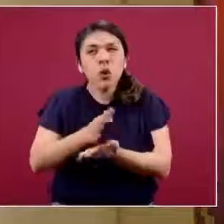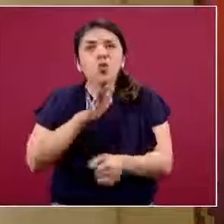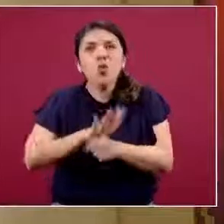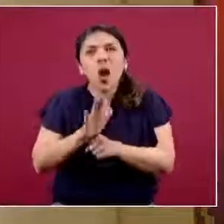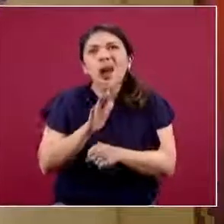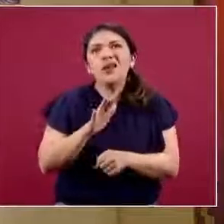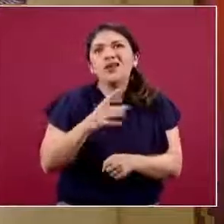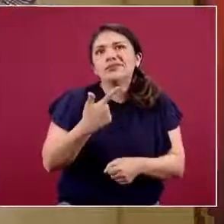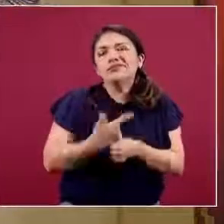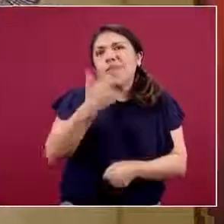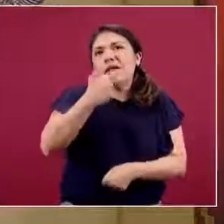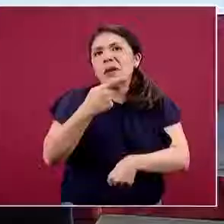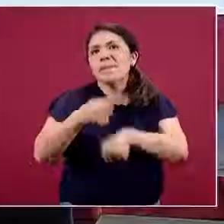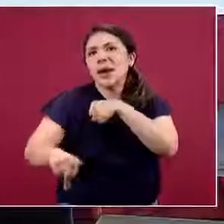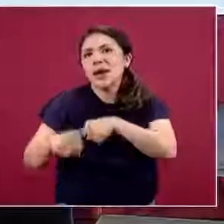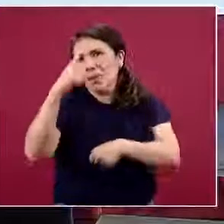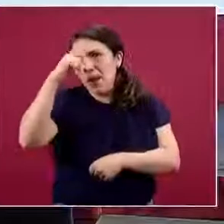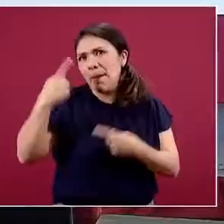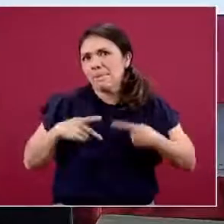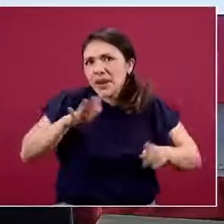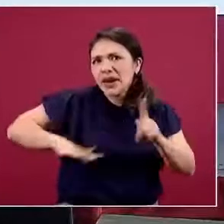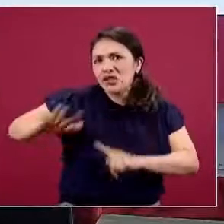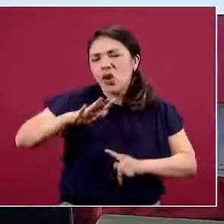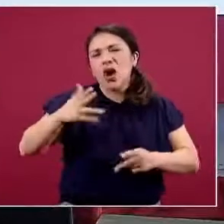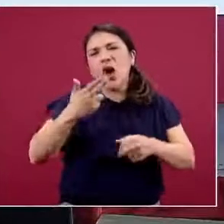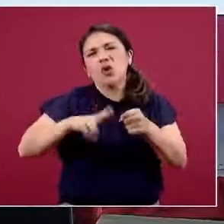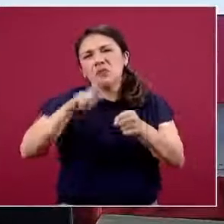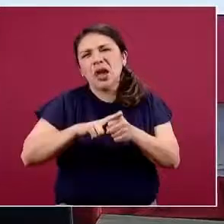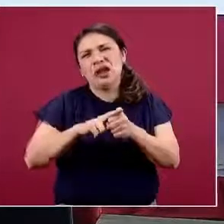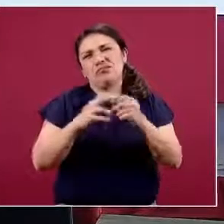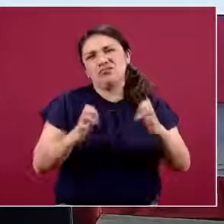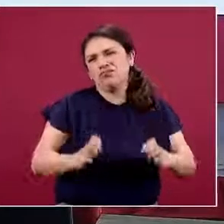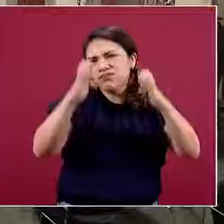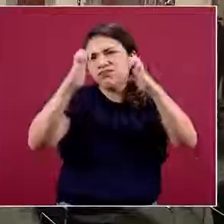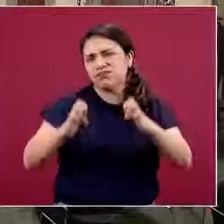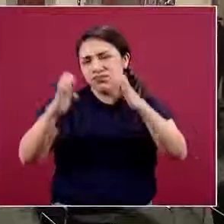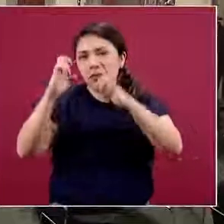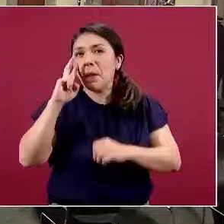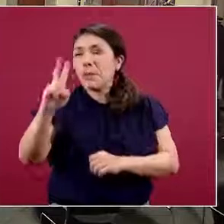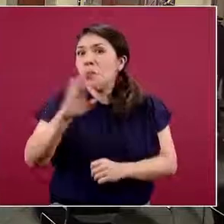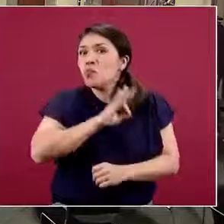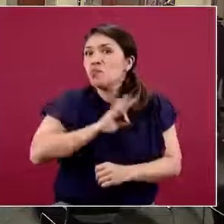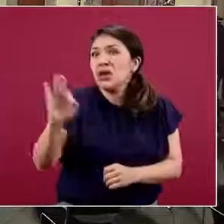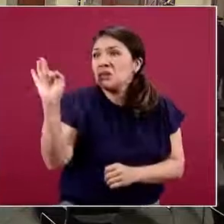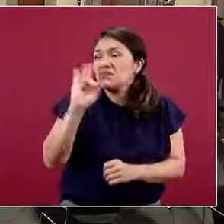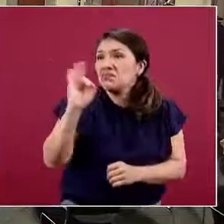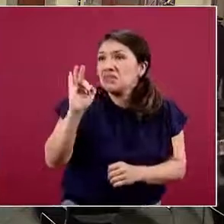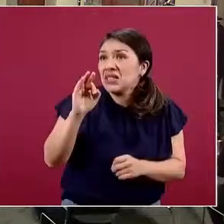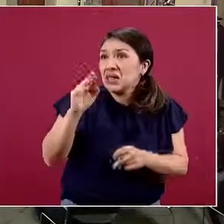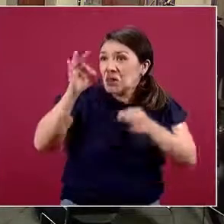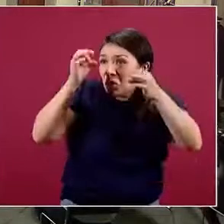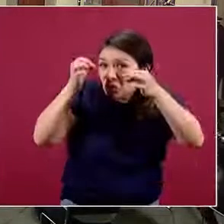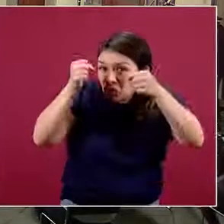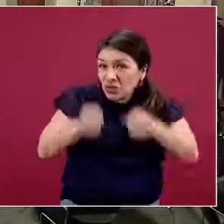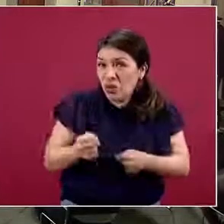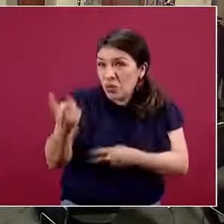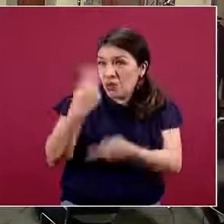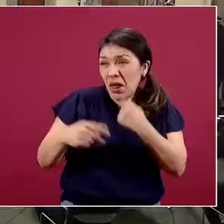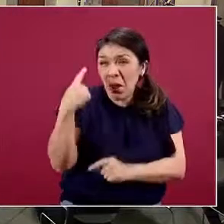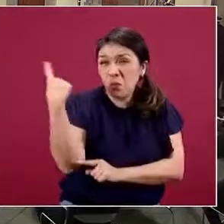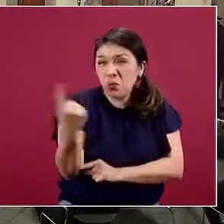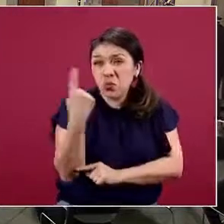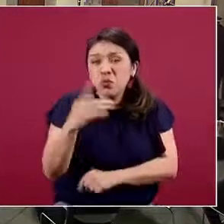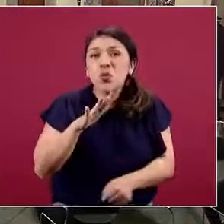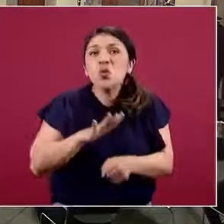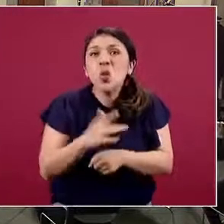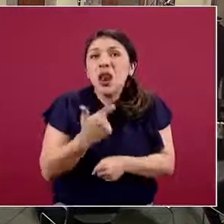vulnerabilidades para la población y la infraestructura, se establecen posibles escenarios de afectación, se hacen mapas de afectación